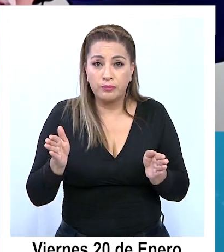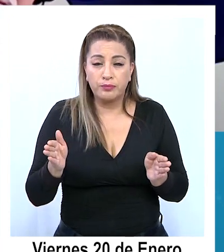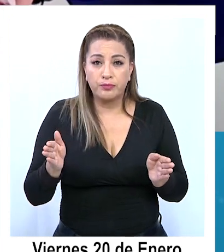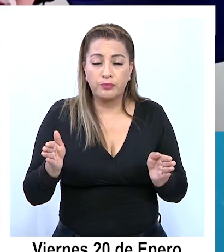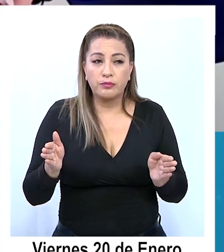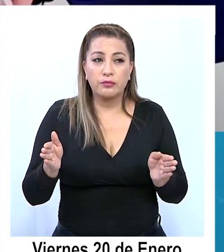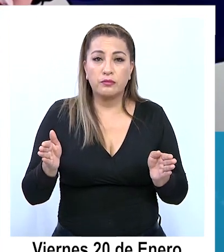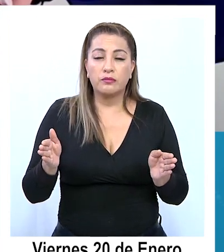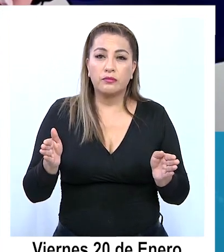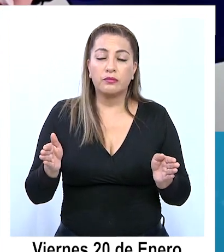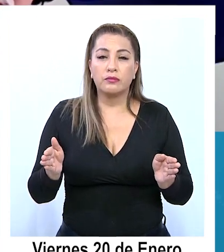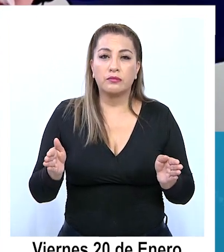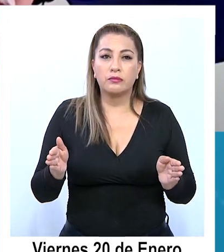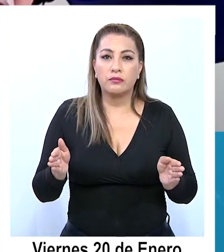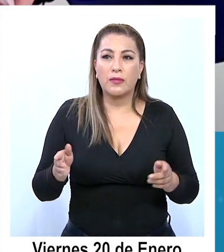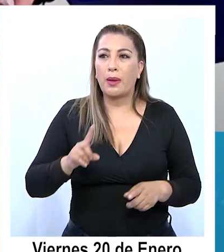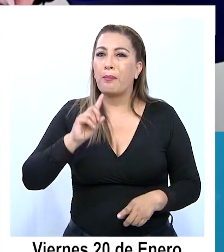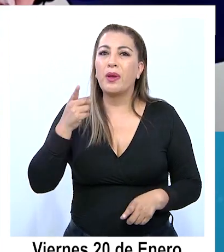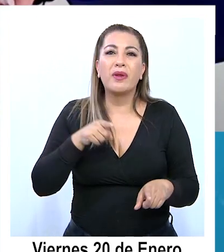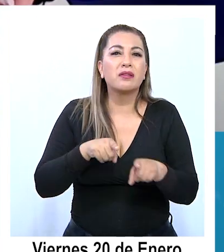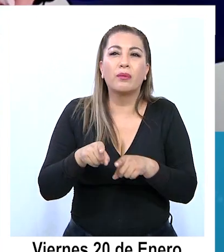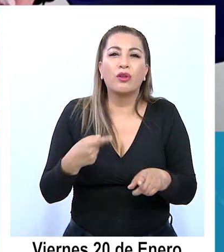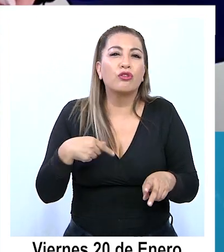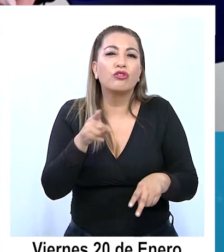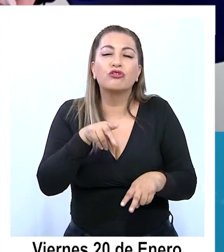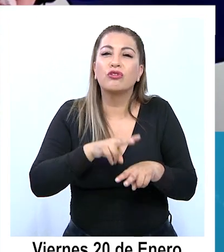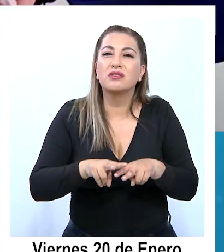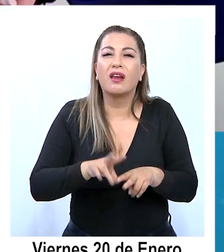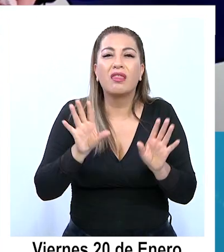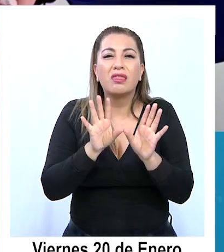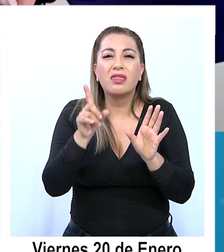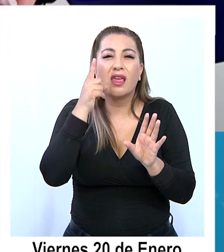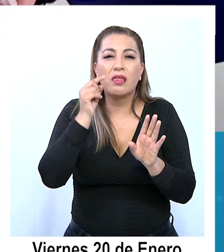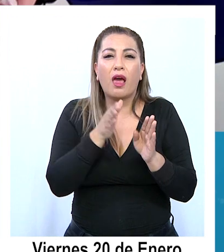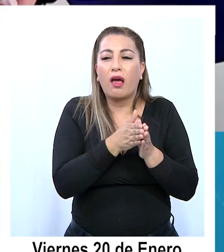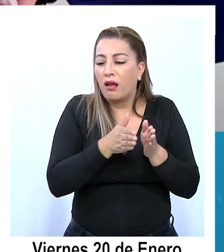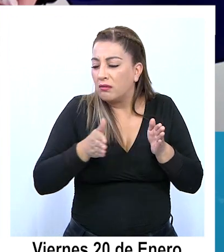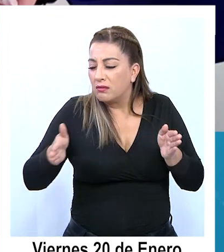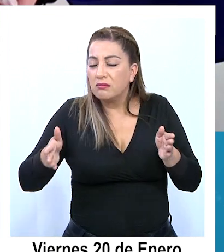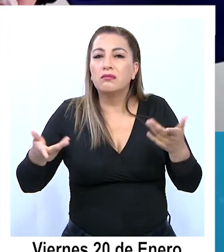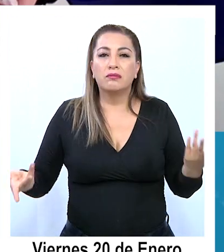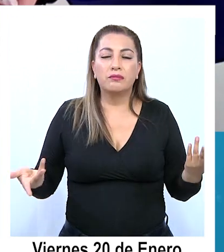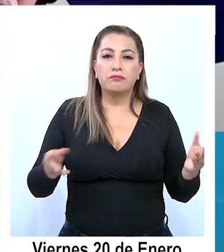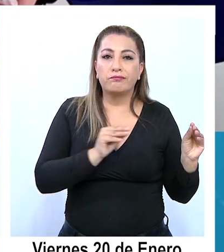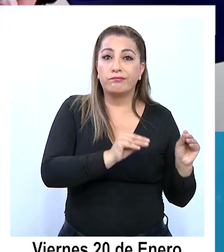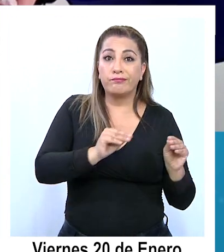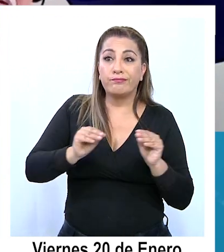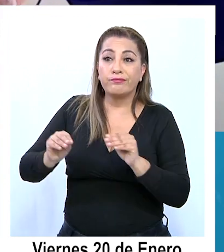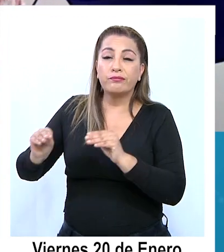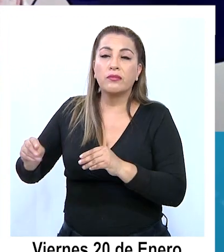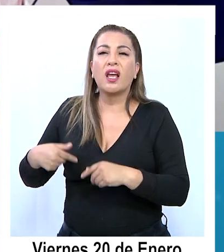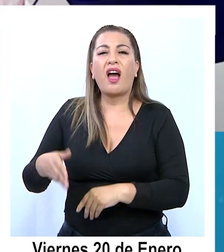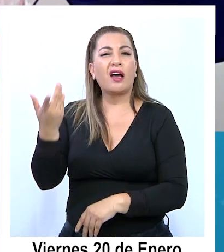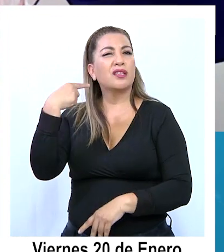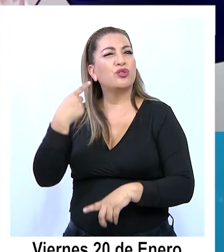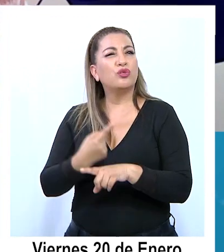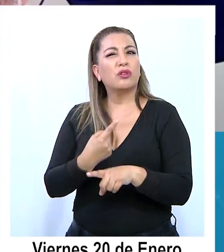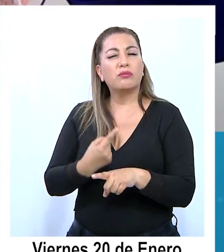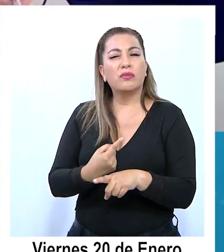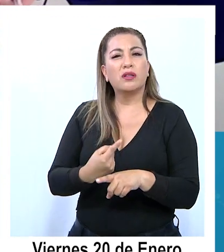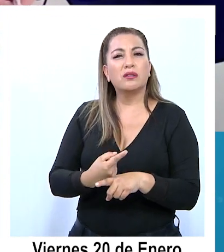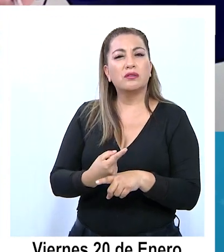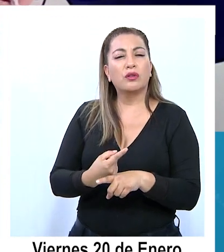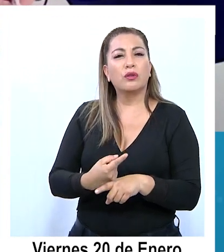el hecho del suceso. ¿Qué primeras diligencias puedes hacer 10 Claro. días después de eso? Entonces, cuando uno armaba, yo hablé una vez de esto con